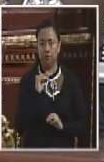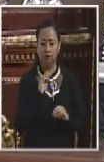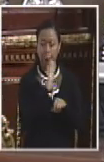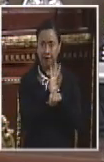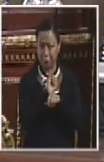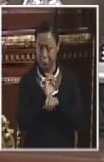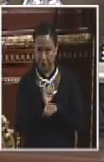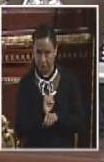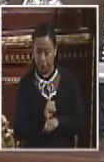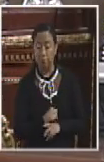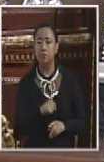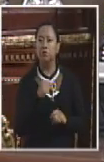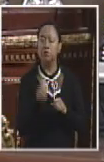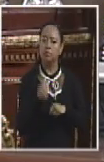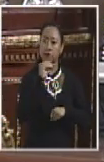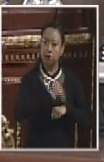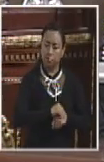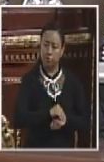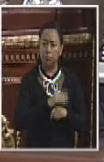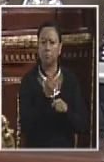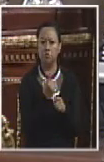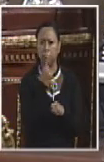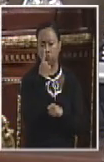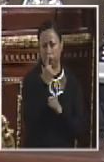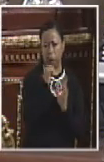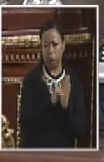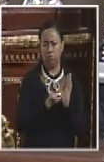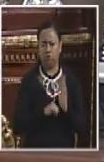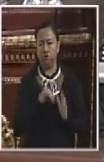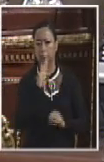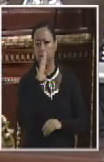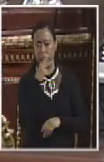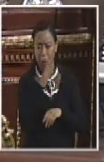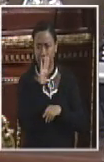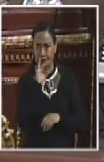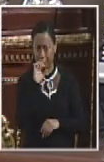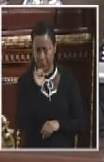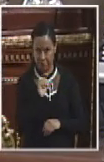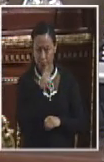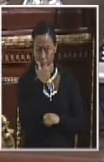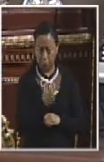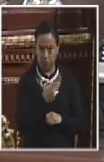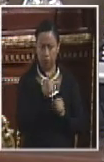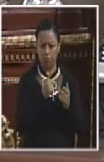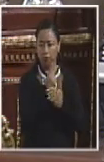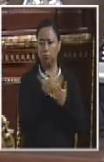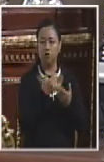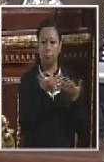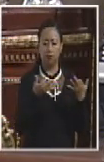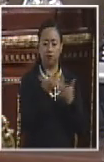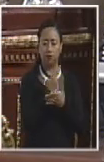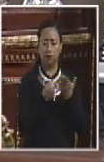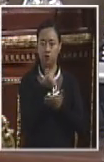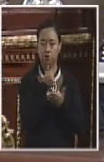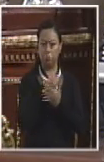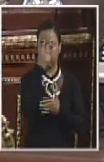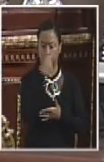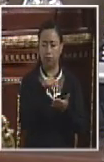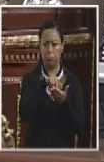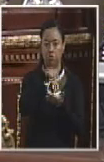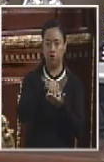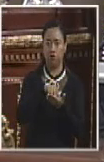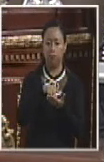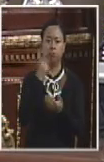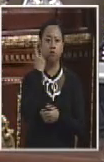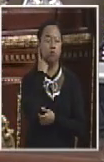se adiciona un artículo 90 bis 8 de la Ley Ambiental de Proyección a la Tierra de la Ciudad de México. Se concede el uso de la tribuna al